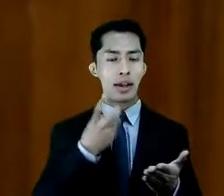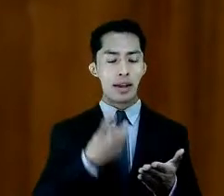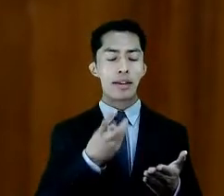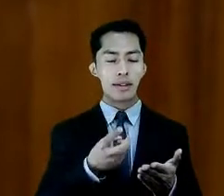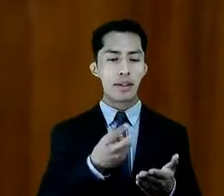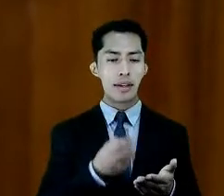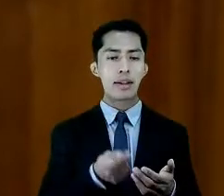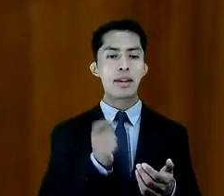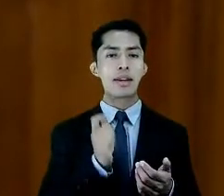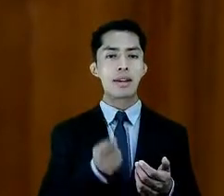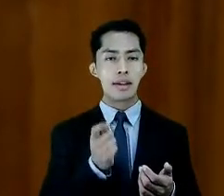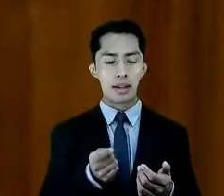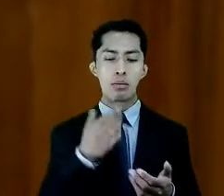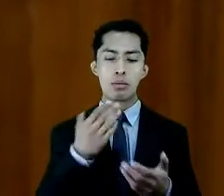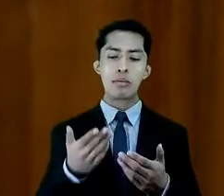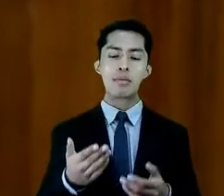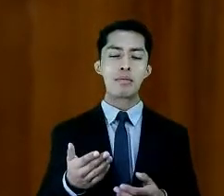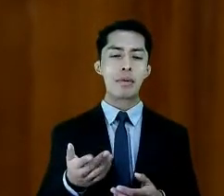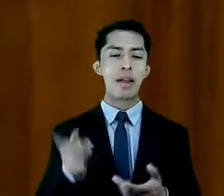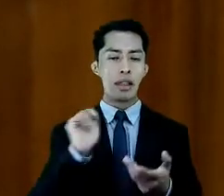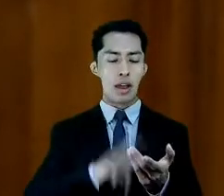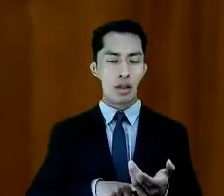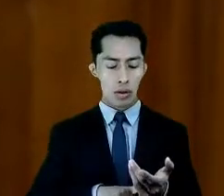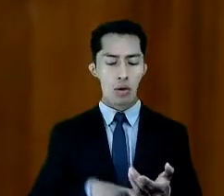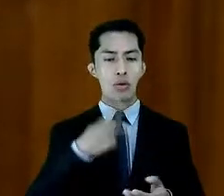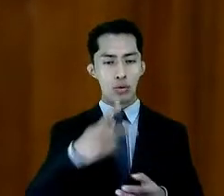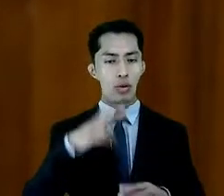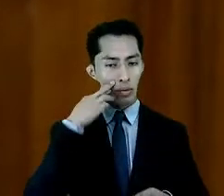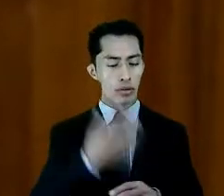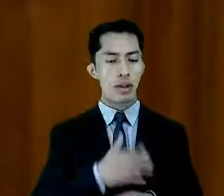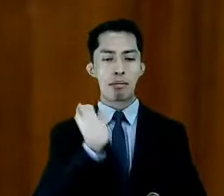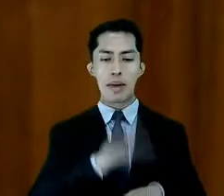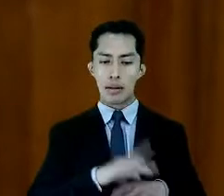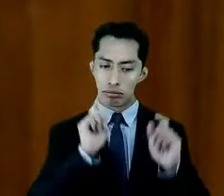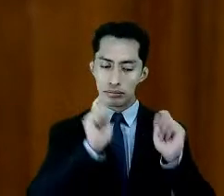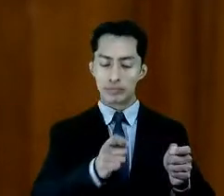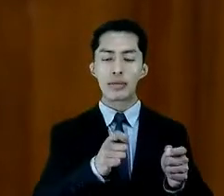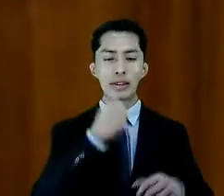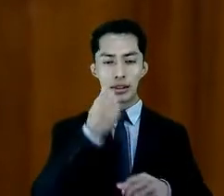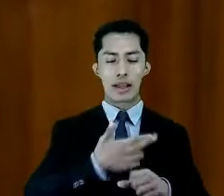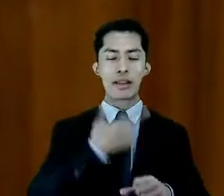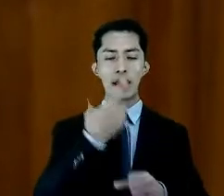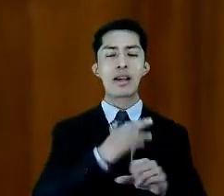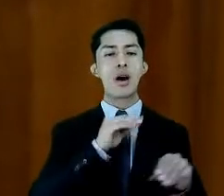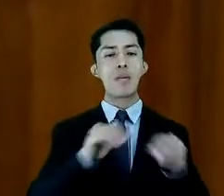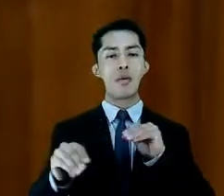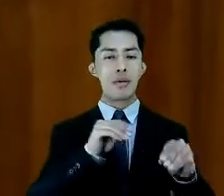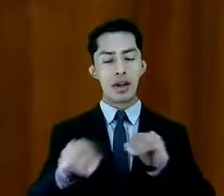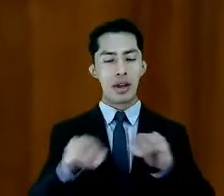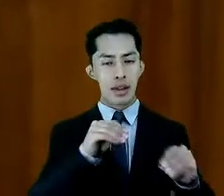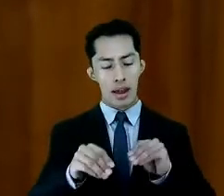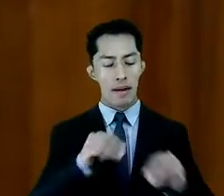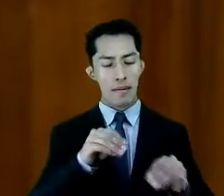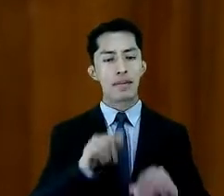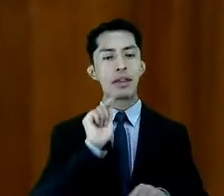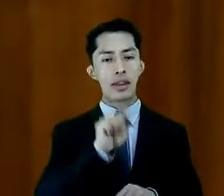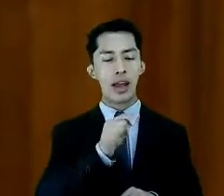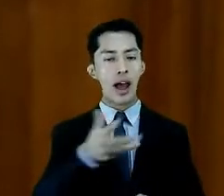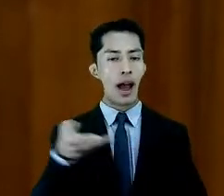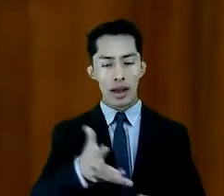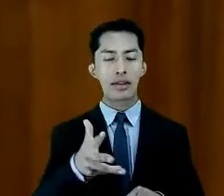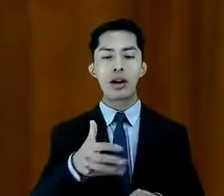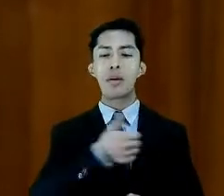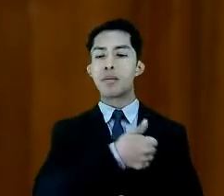proyecto de decreto propone fortalecer las facultades de la Secretaría de Movilidad para tener